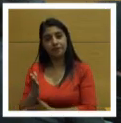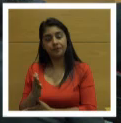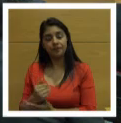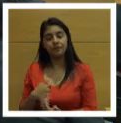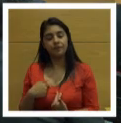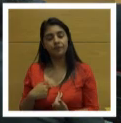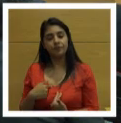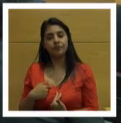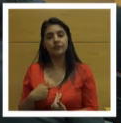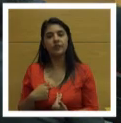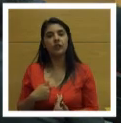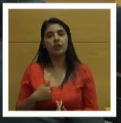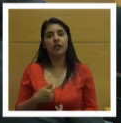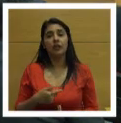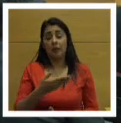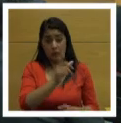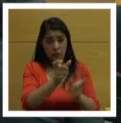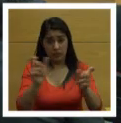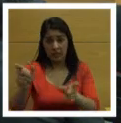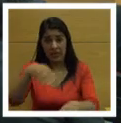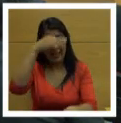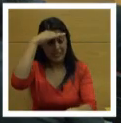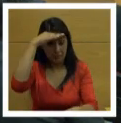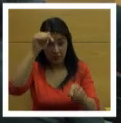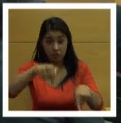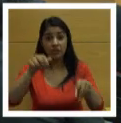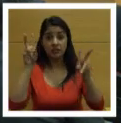profesionales expertos en esta materia,